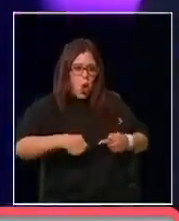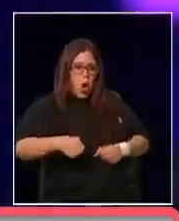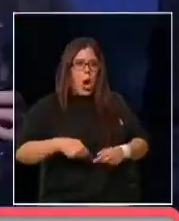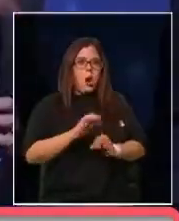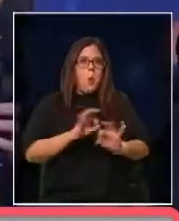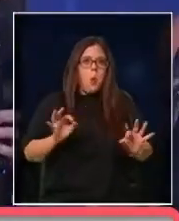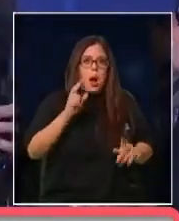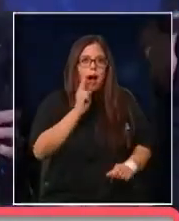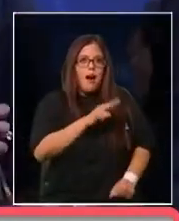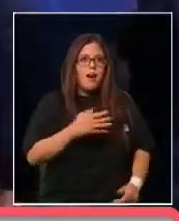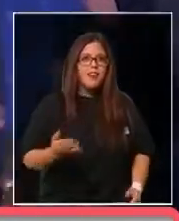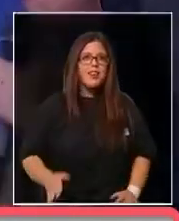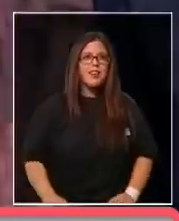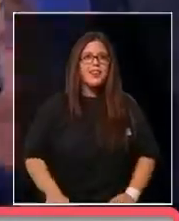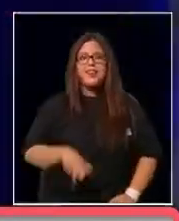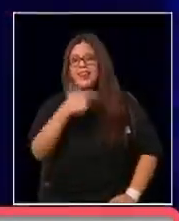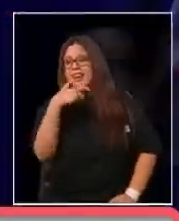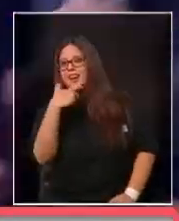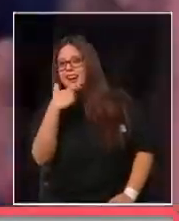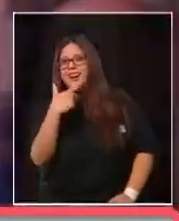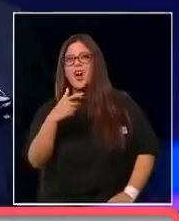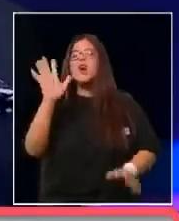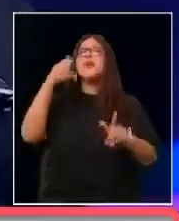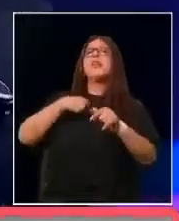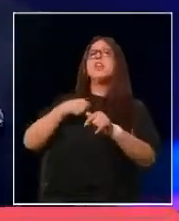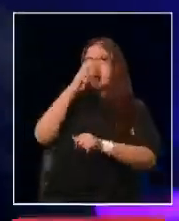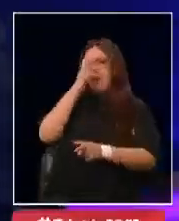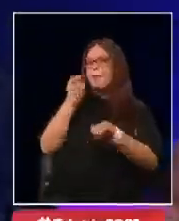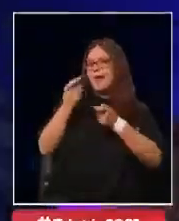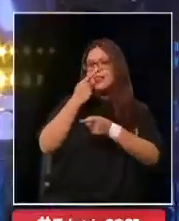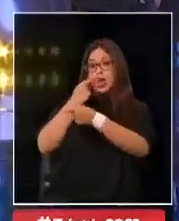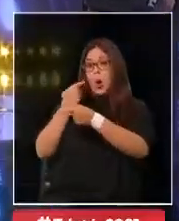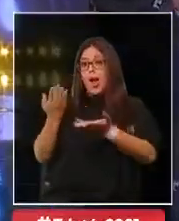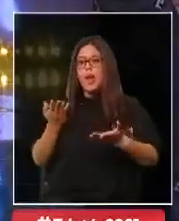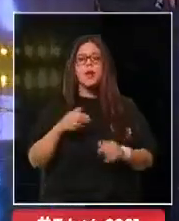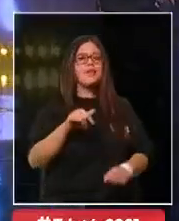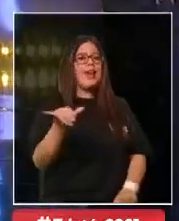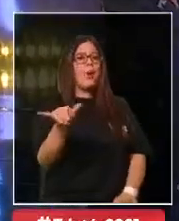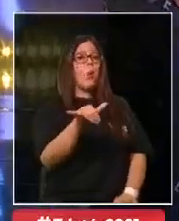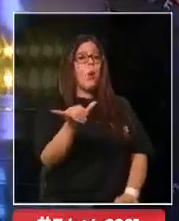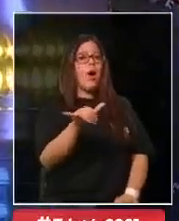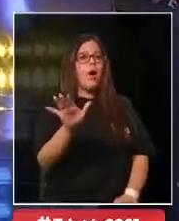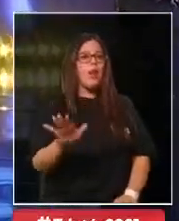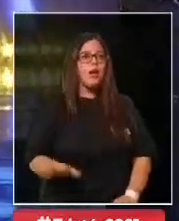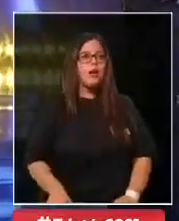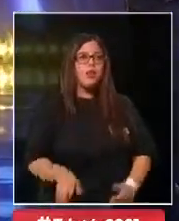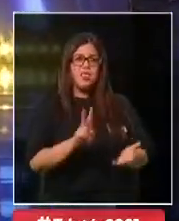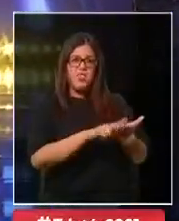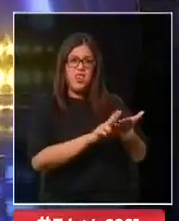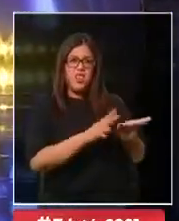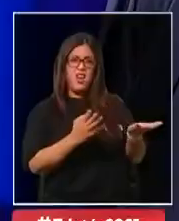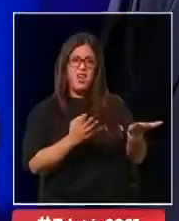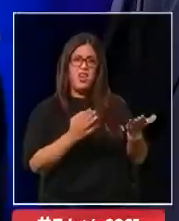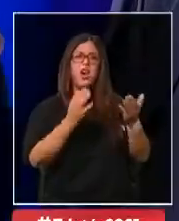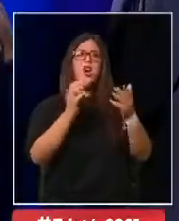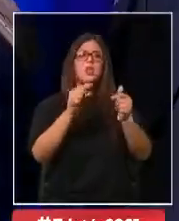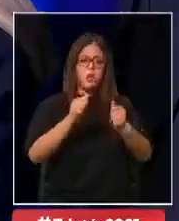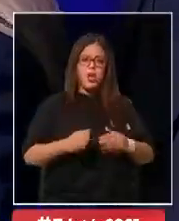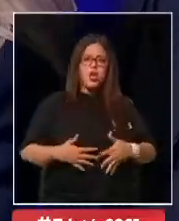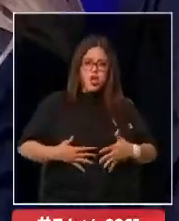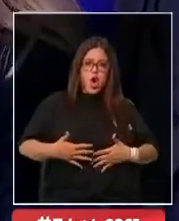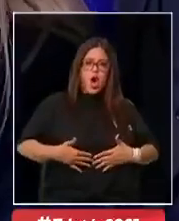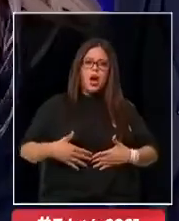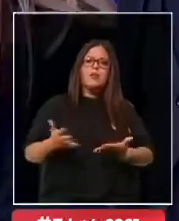yo me parezco a Bruno, ¿no? Ah, no, igualito. No, iguales, son iguales. No, pero es que de verdad... Mira. Puede tocar, Ceci, tú aprovecha.